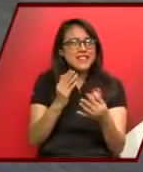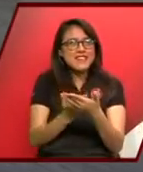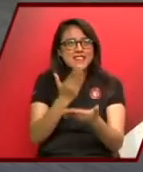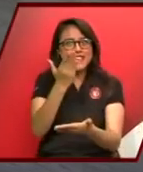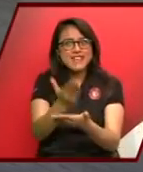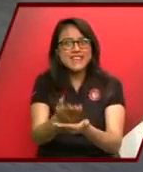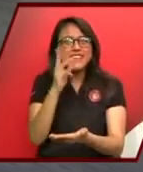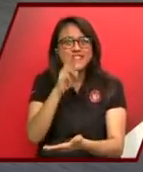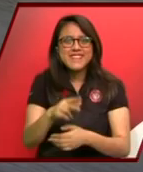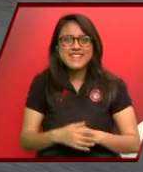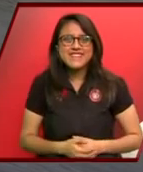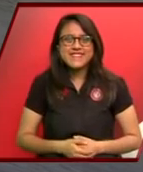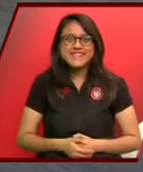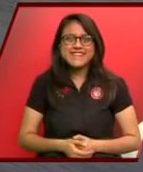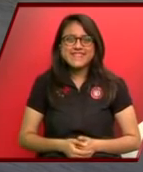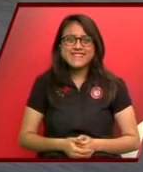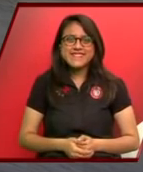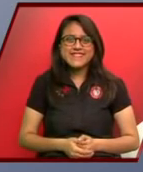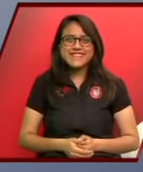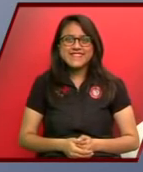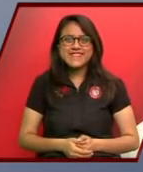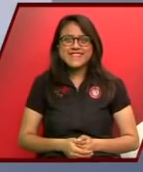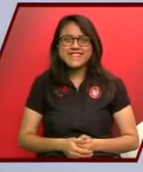Supuesto. Vamos a verla.